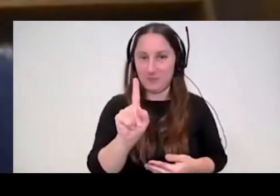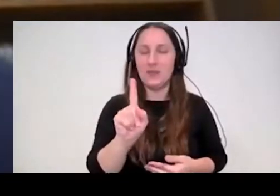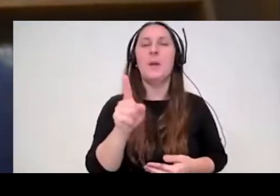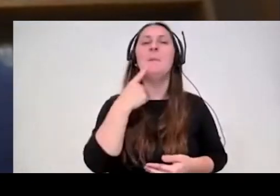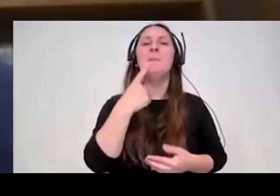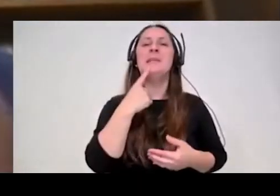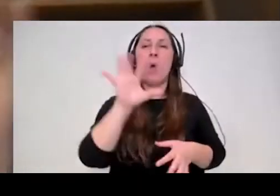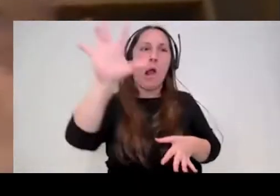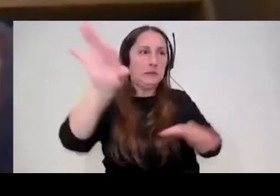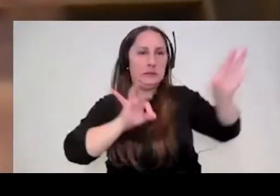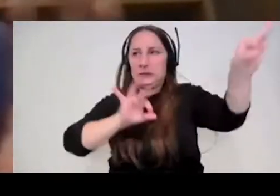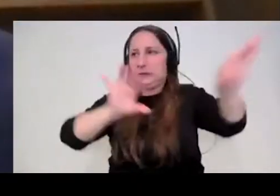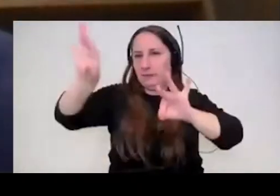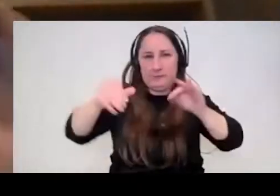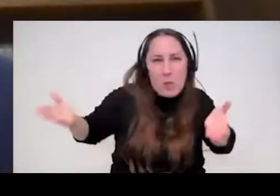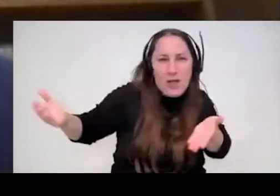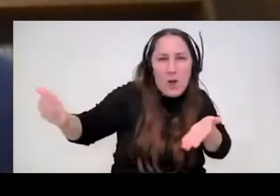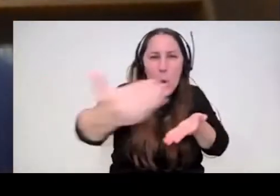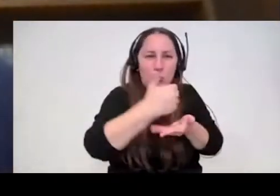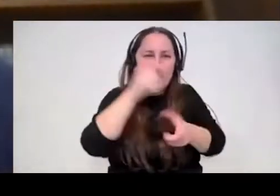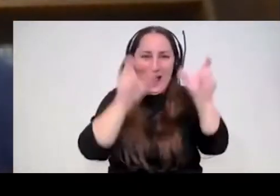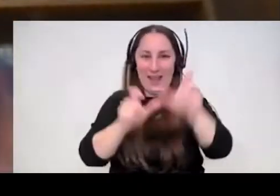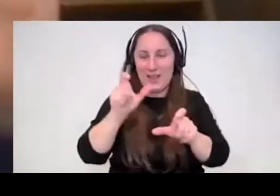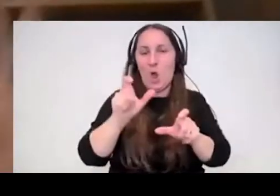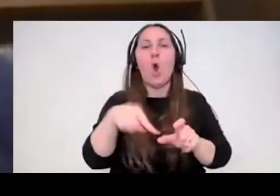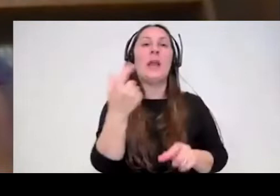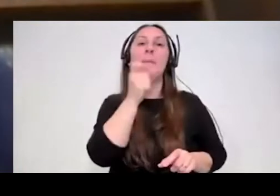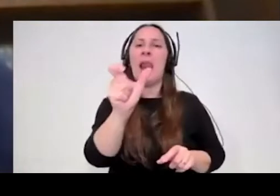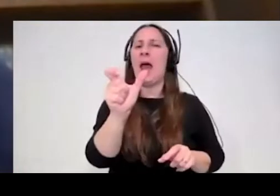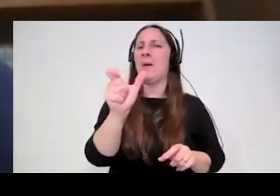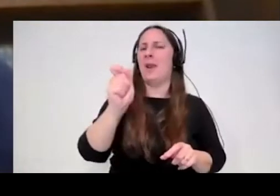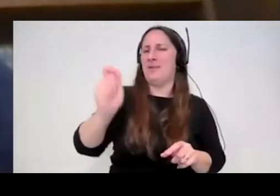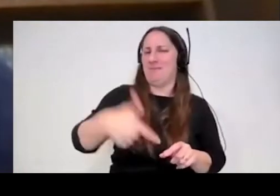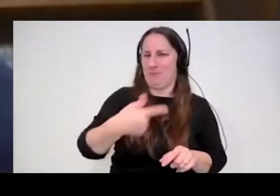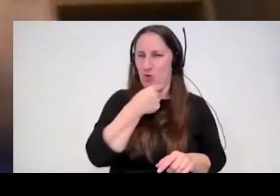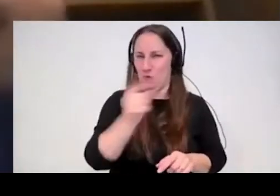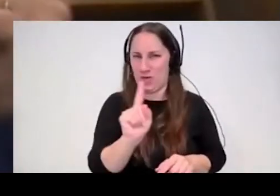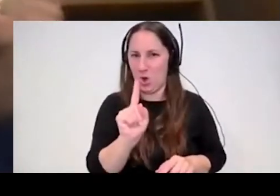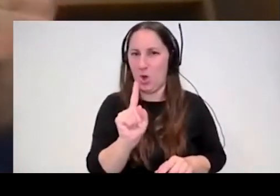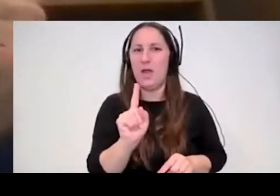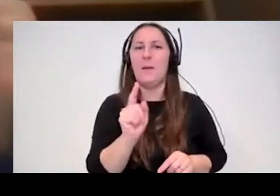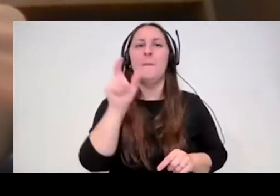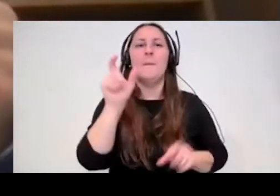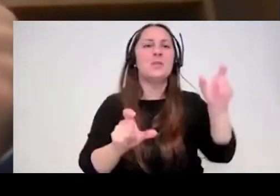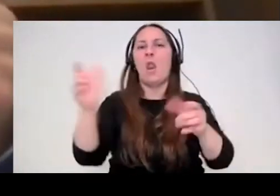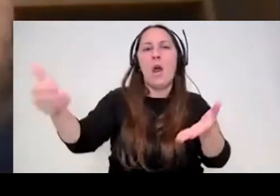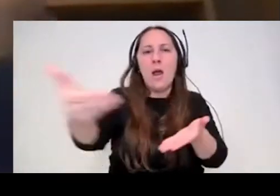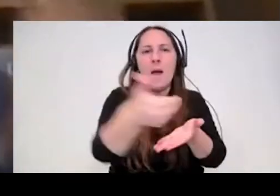rejunte, ¿sí? Porque otra palabra no quiero usar. Es un rejunte, sin